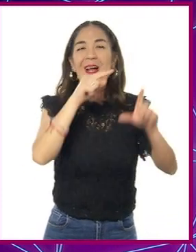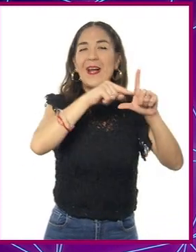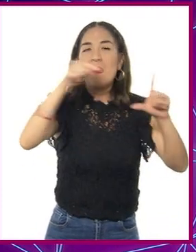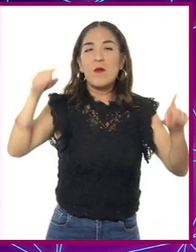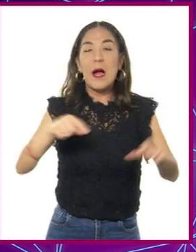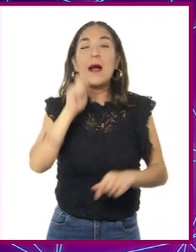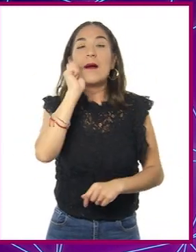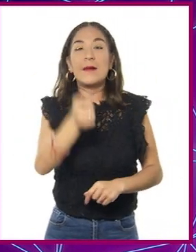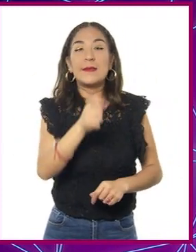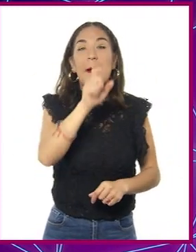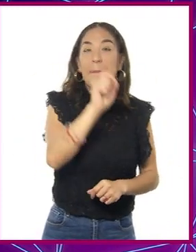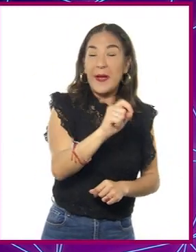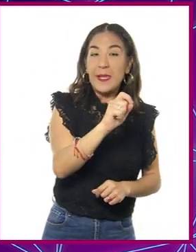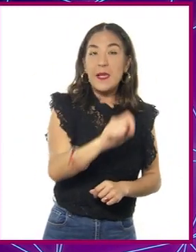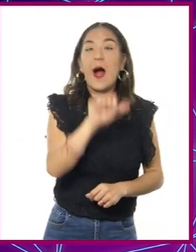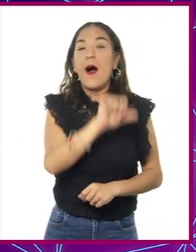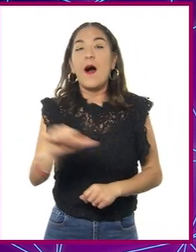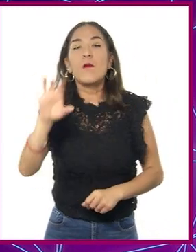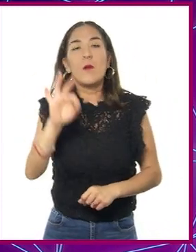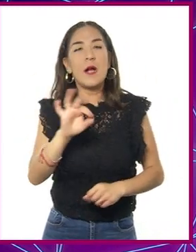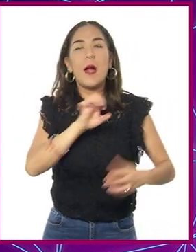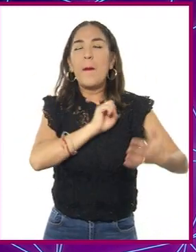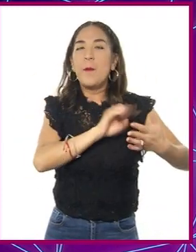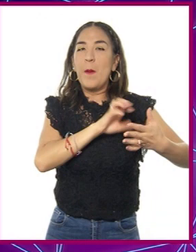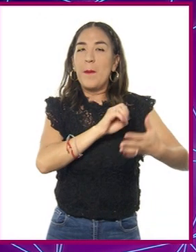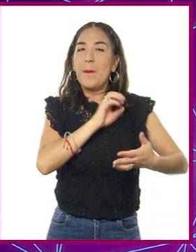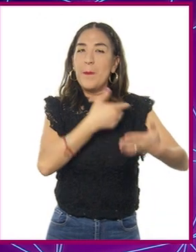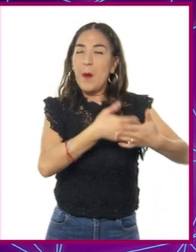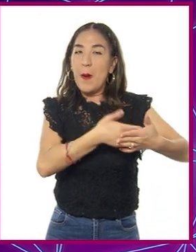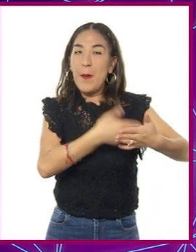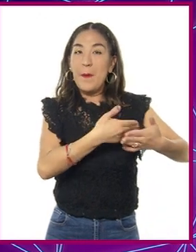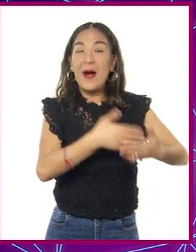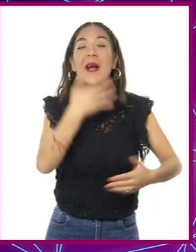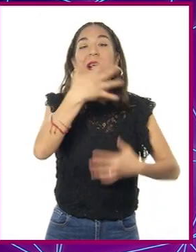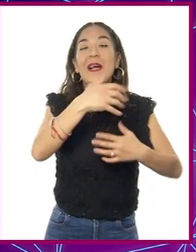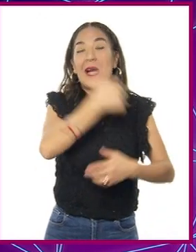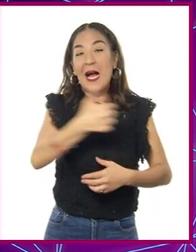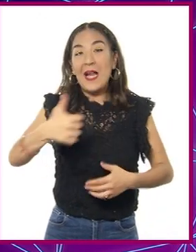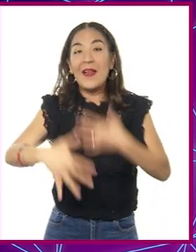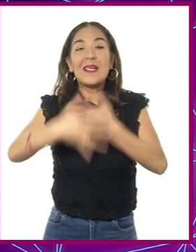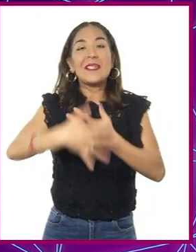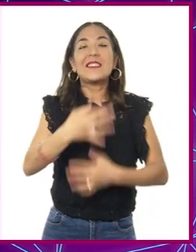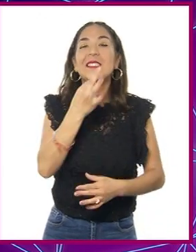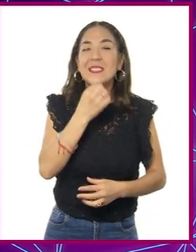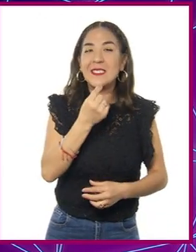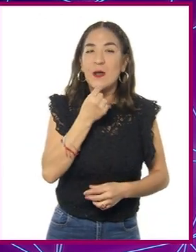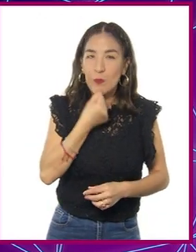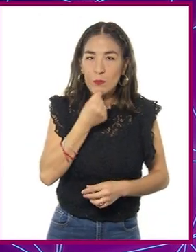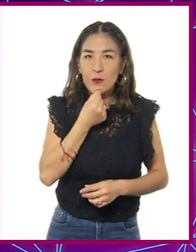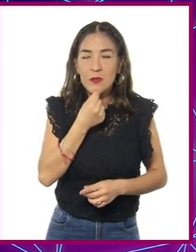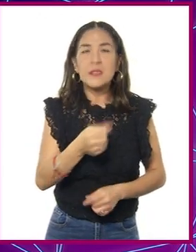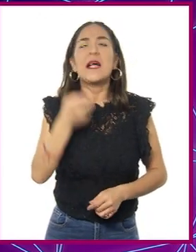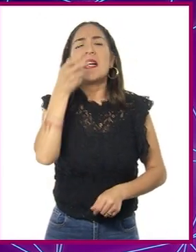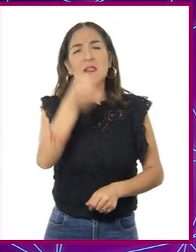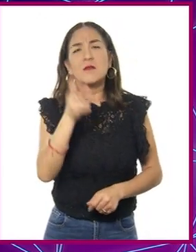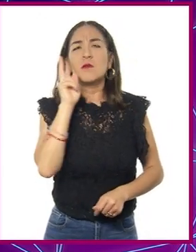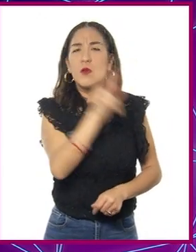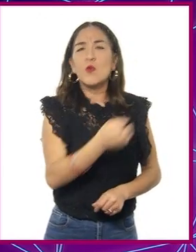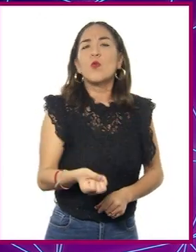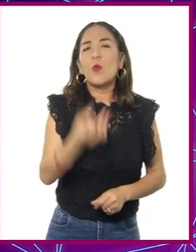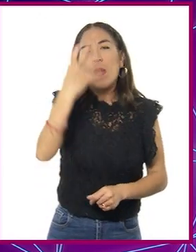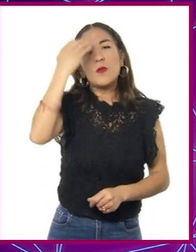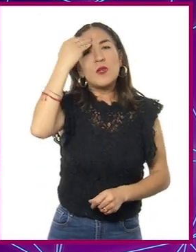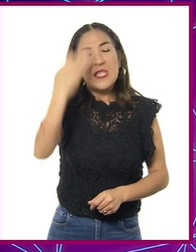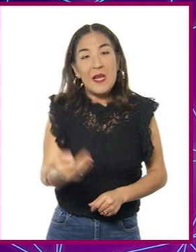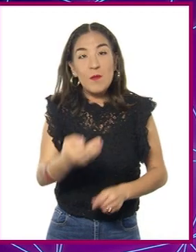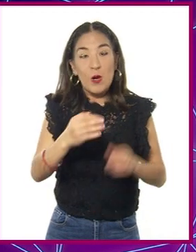osciló entre las 20 y 40 pulsaciones cada 15 segundos. Por lo tanto, se puede saber durante cuál